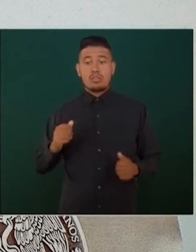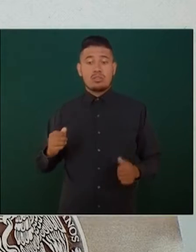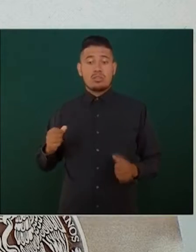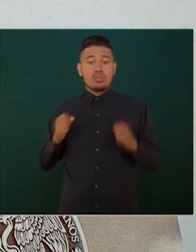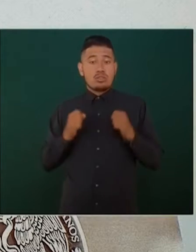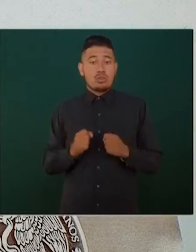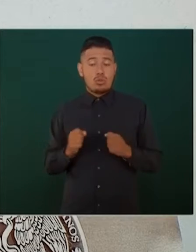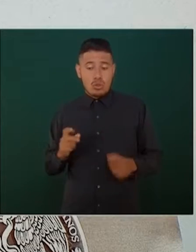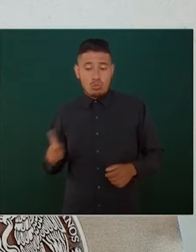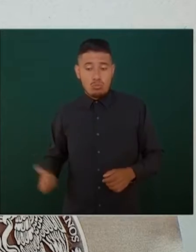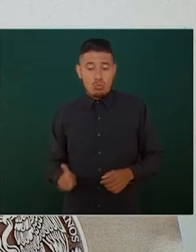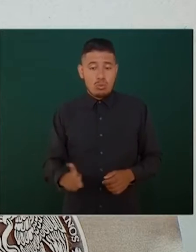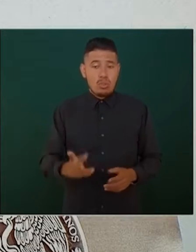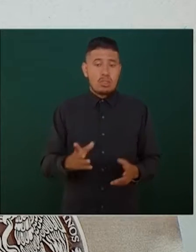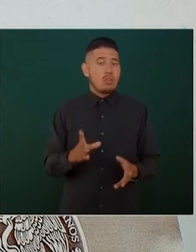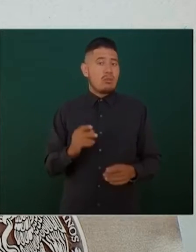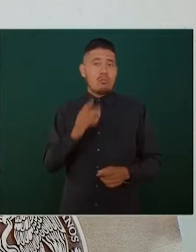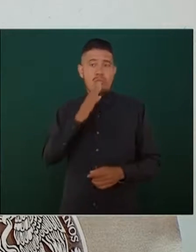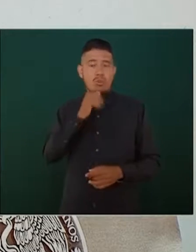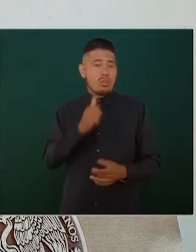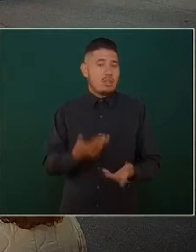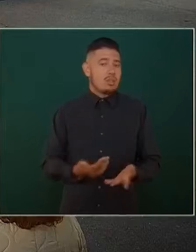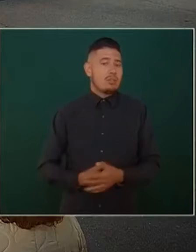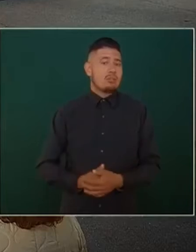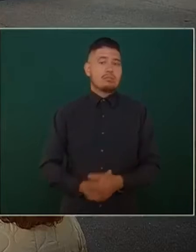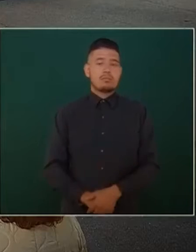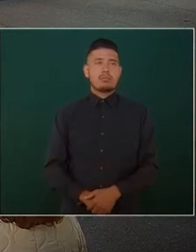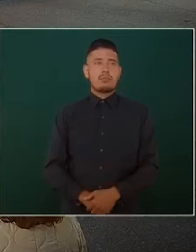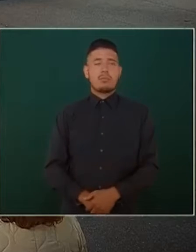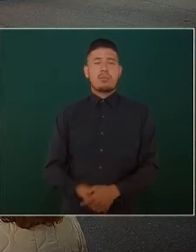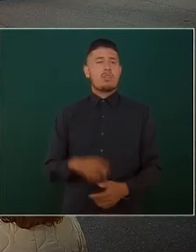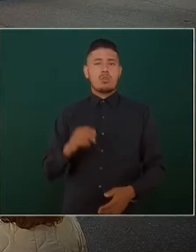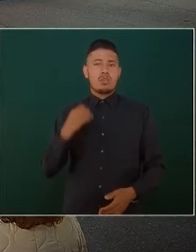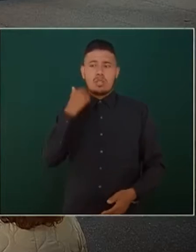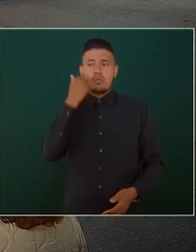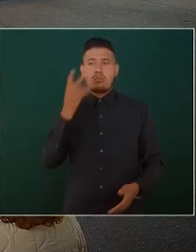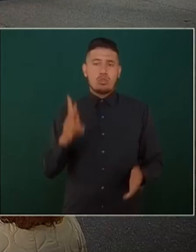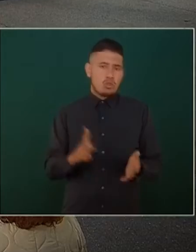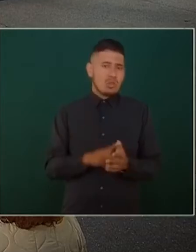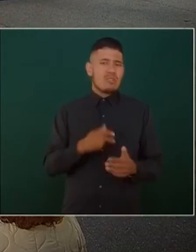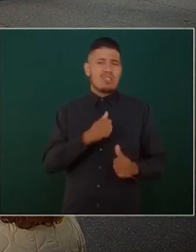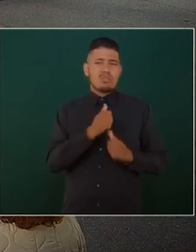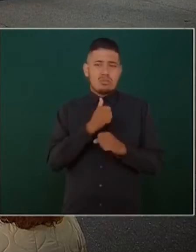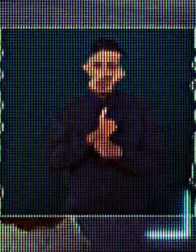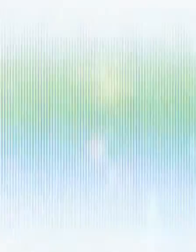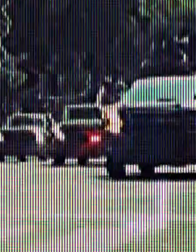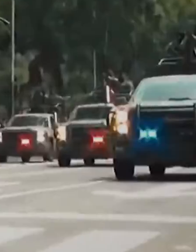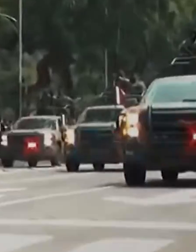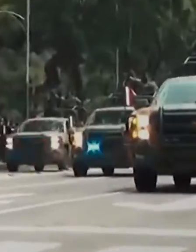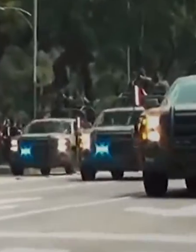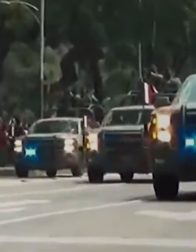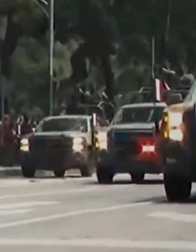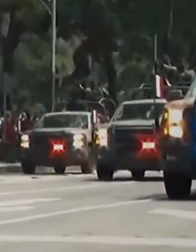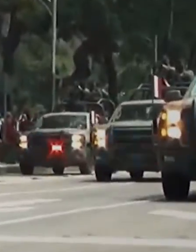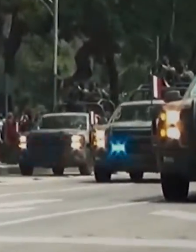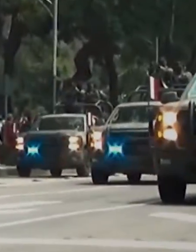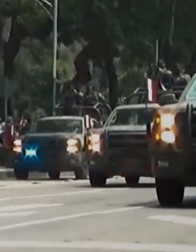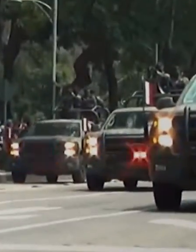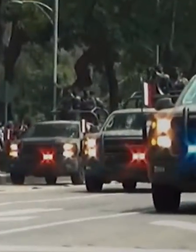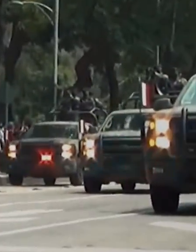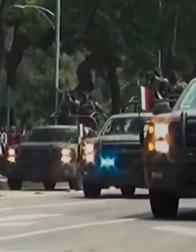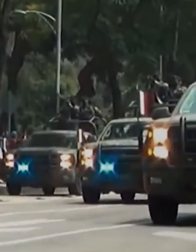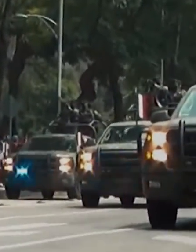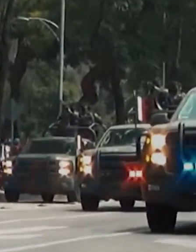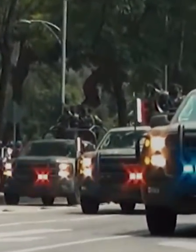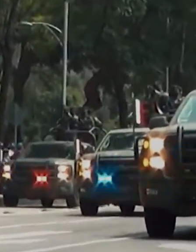seguridad pública. Eso no queremos volver a sufrir esa situación. En los últimos cuatro